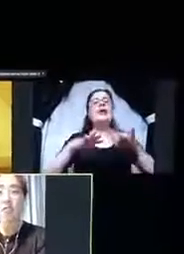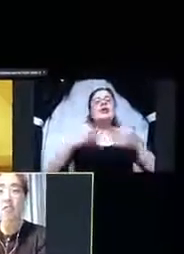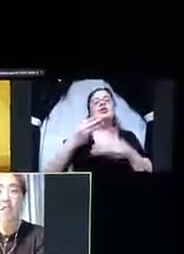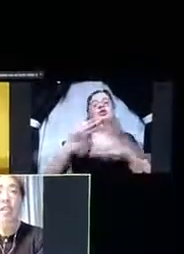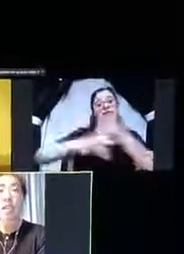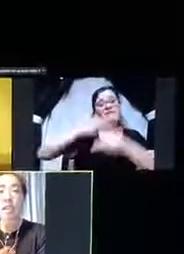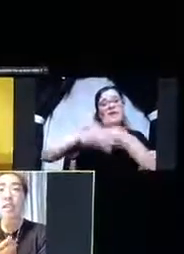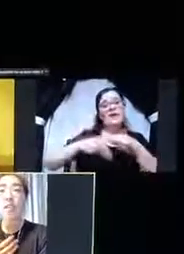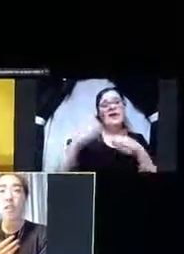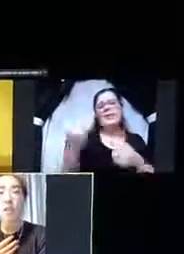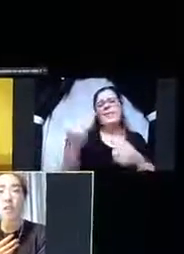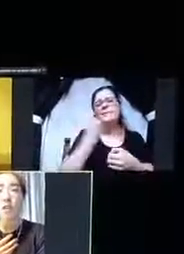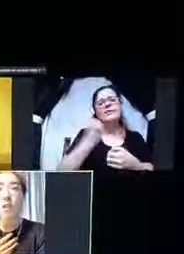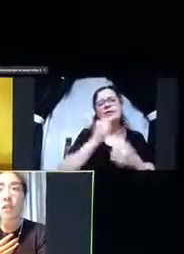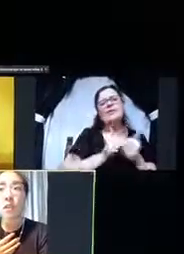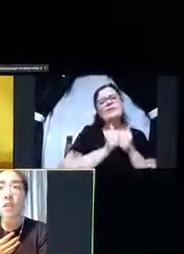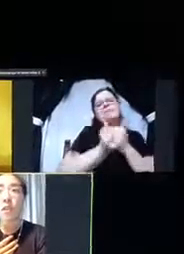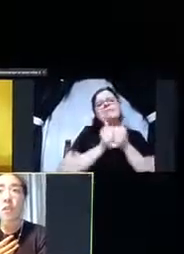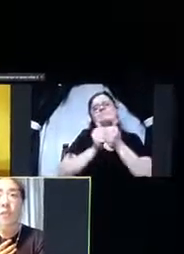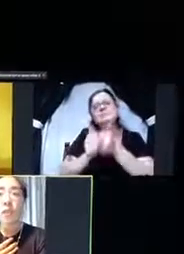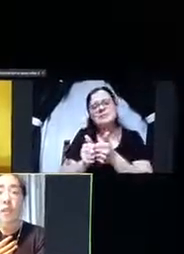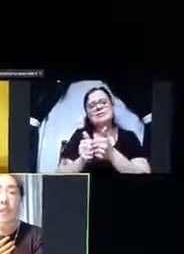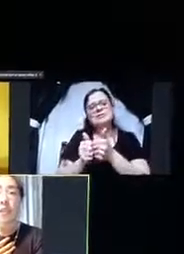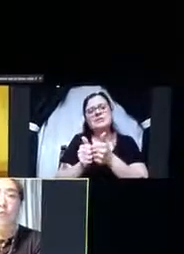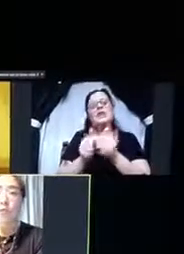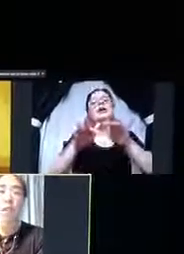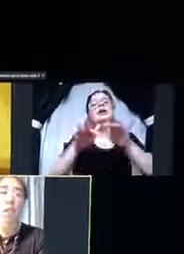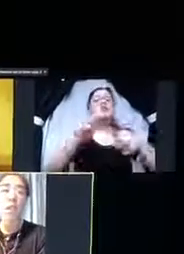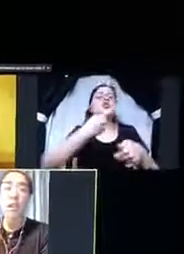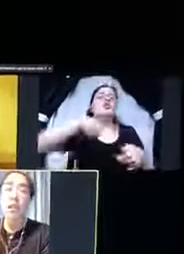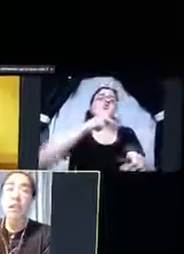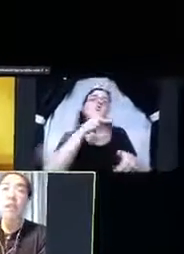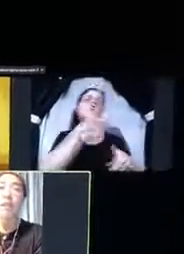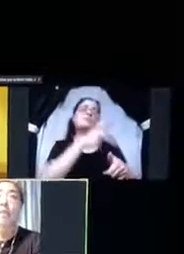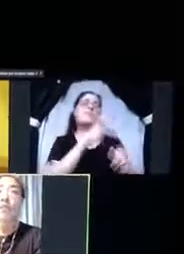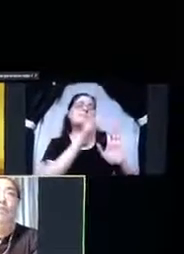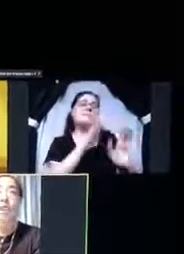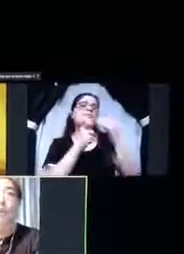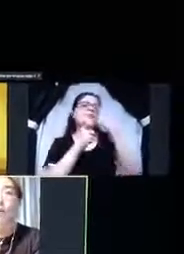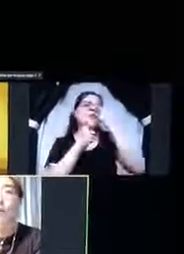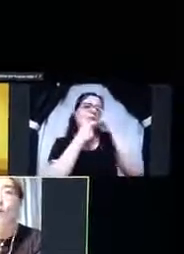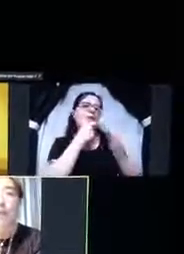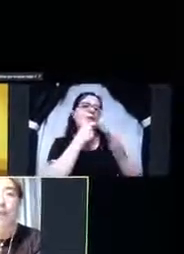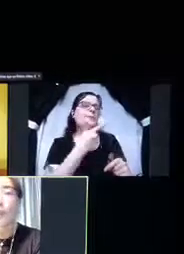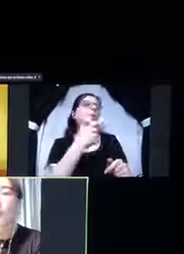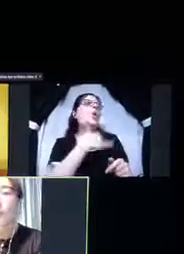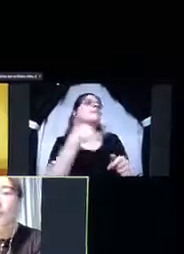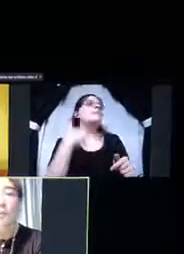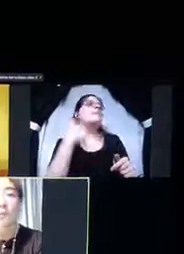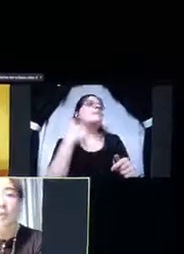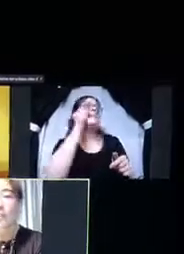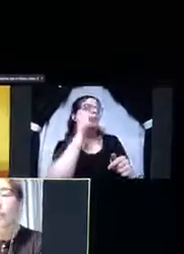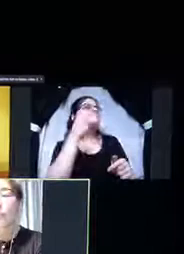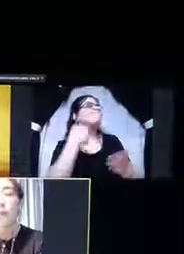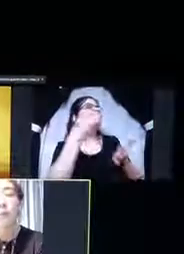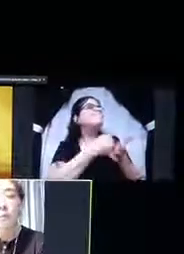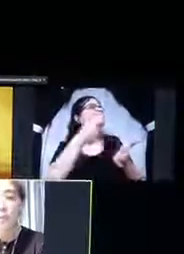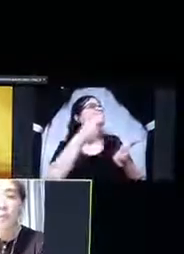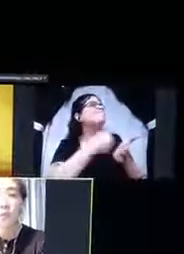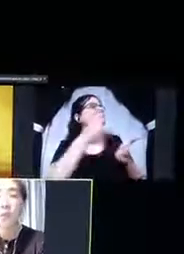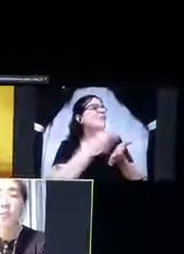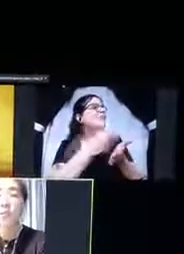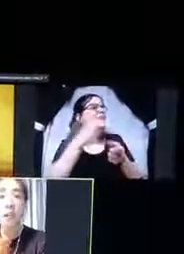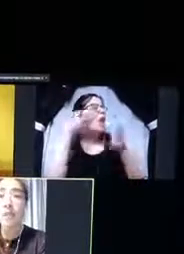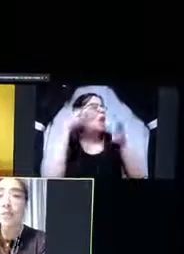quieren que los chicos avancen. Entonces queda en nosotros de decirle, bueno, mira, intentamos, realmente no sé, 1 año, 8 meses, no pudimos este